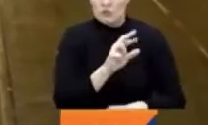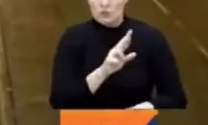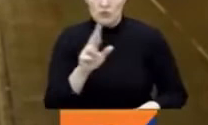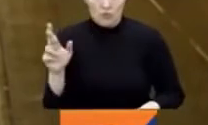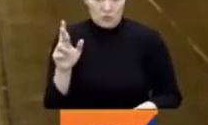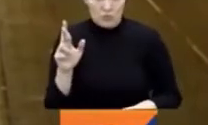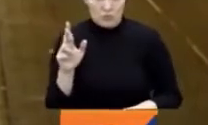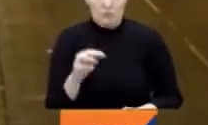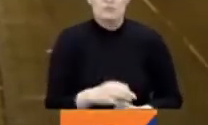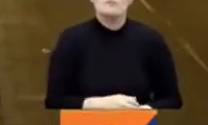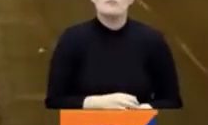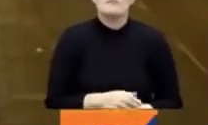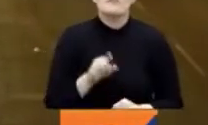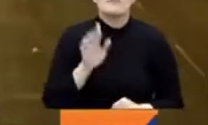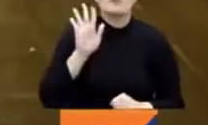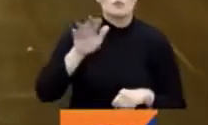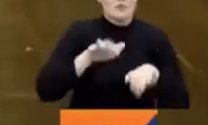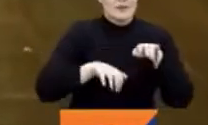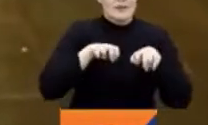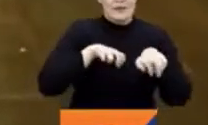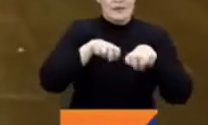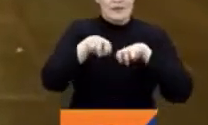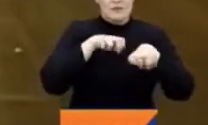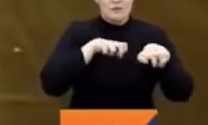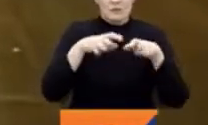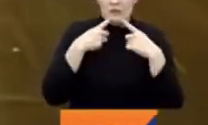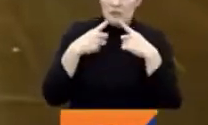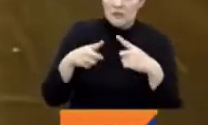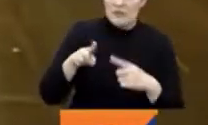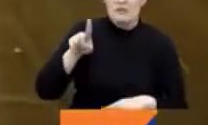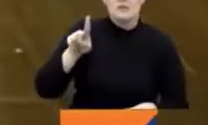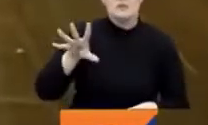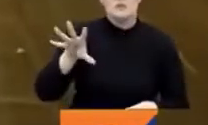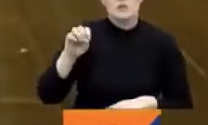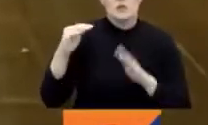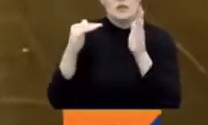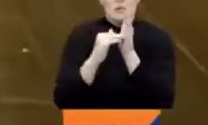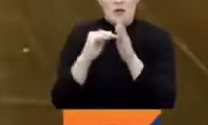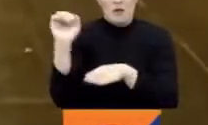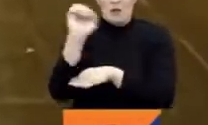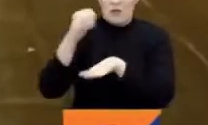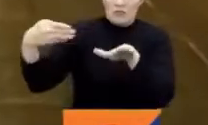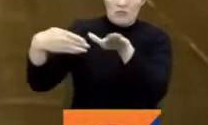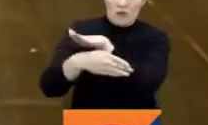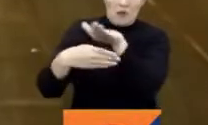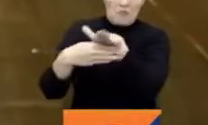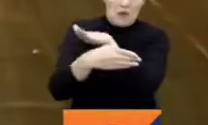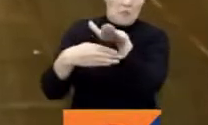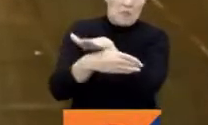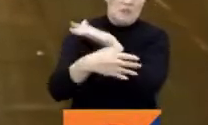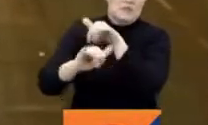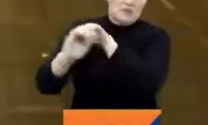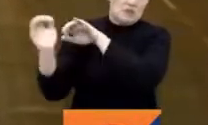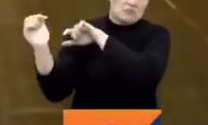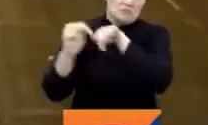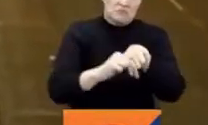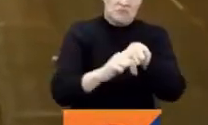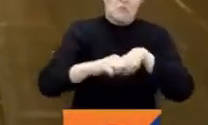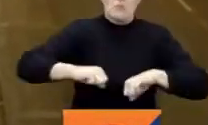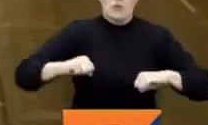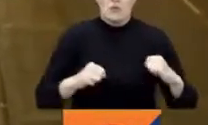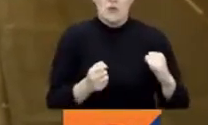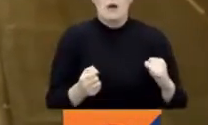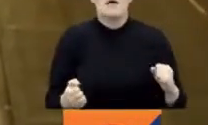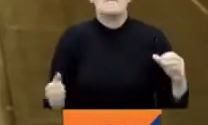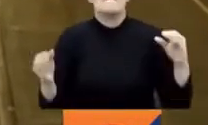Transporte, cerca de 250 mil vehículos han ingresado en este festivo. Es de tener en cuenta también que está